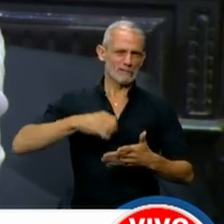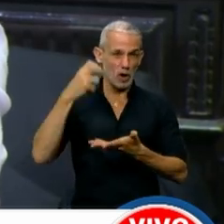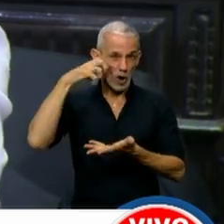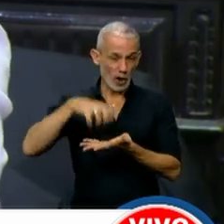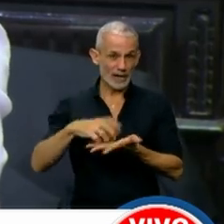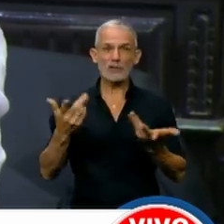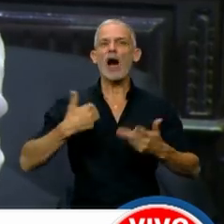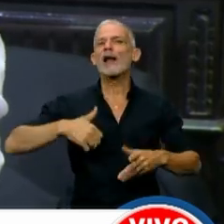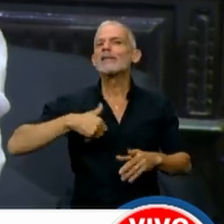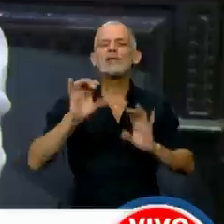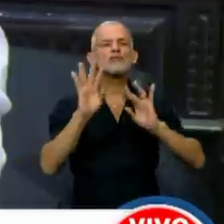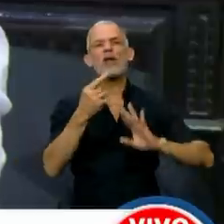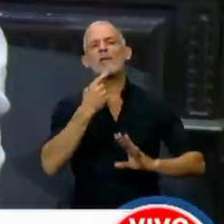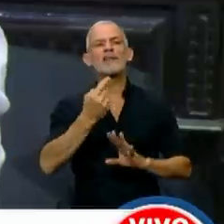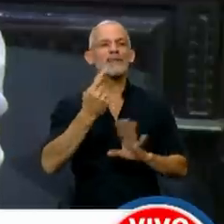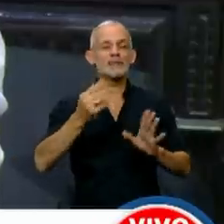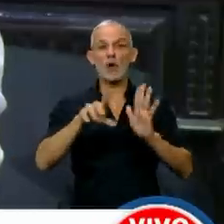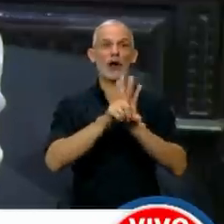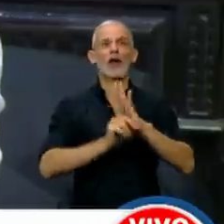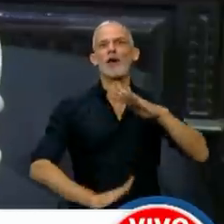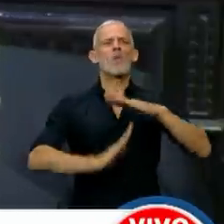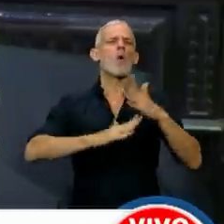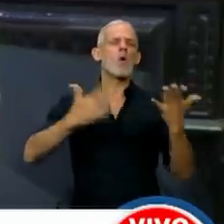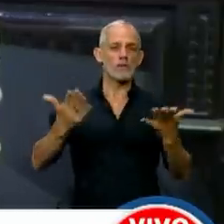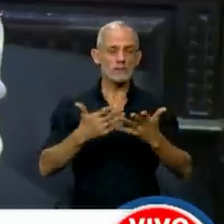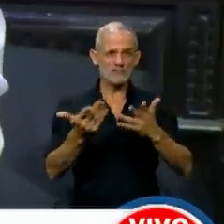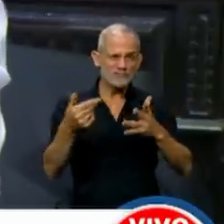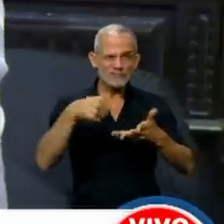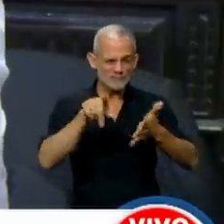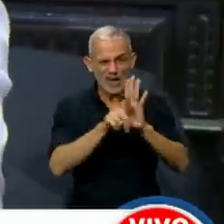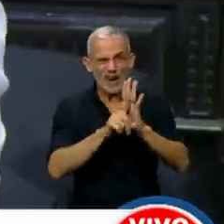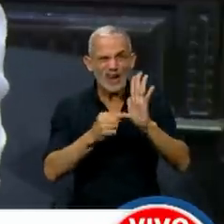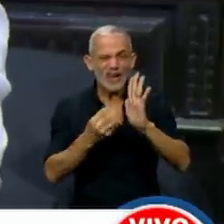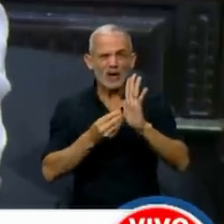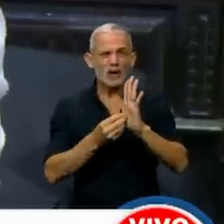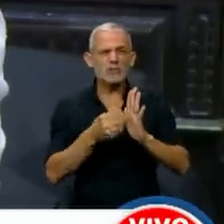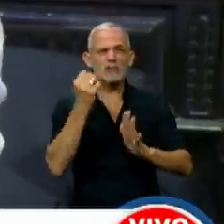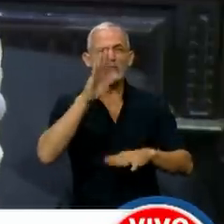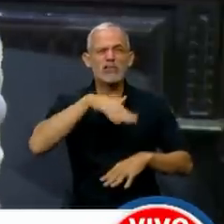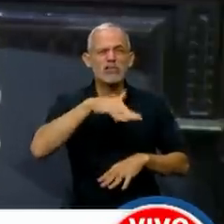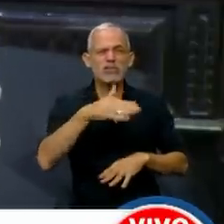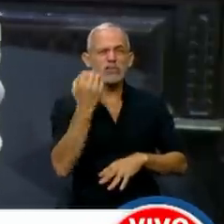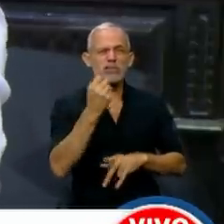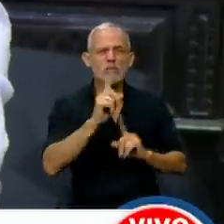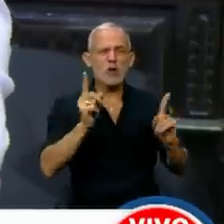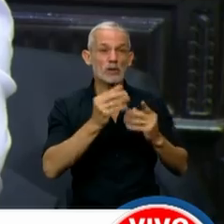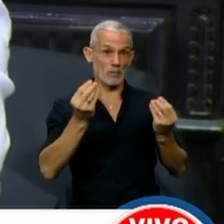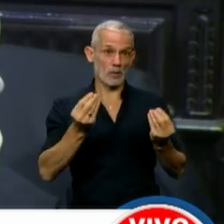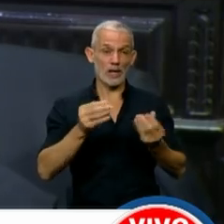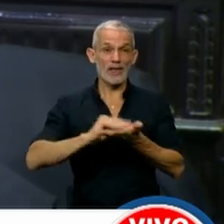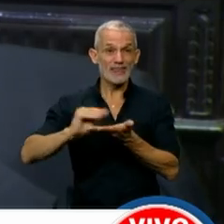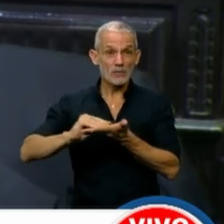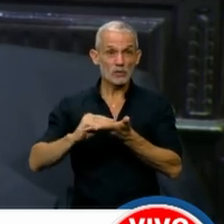en la argentina solo le decimos ley de leyes pero la tratamos como si fuese la ley menos importante de todas porque por ejemplo un